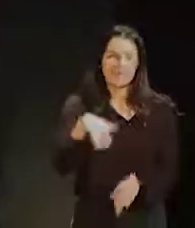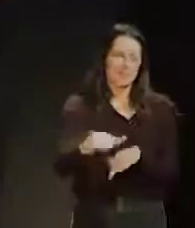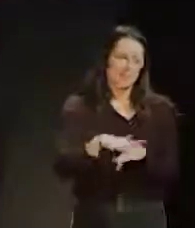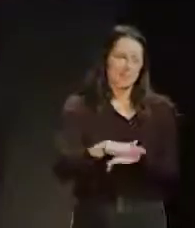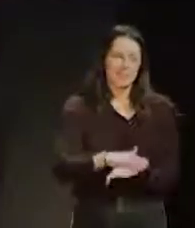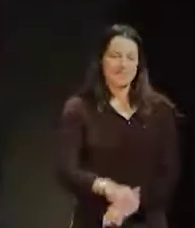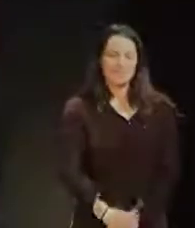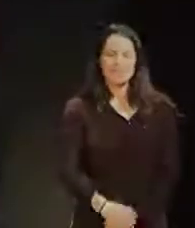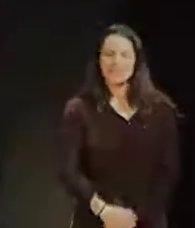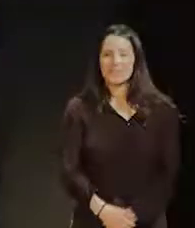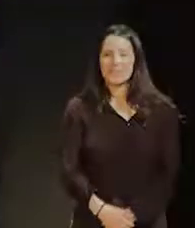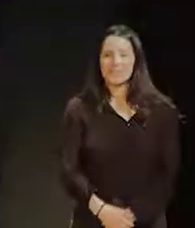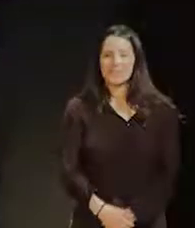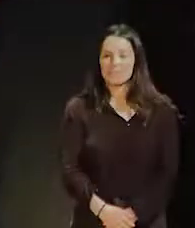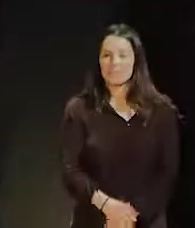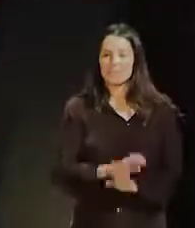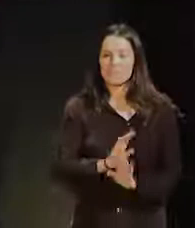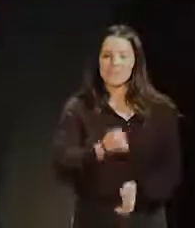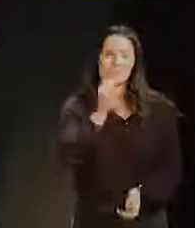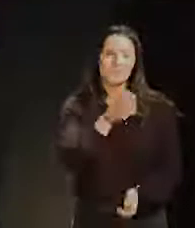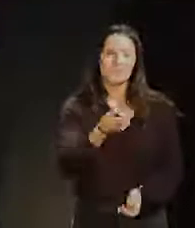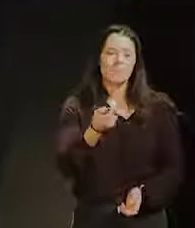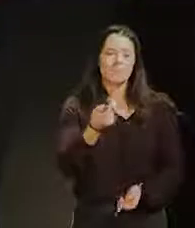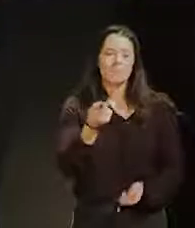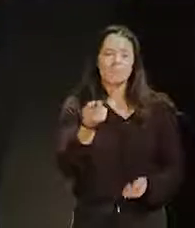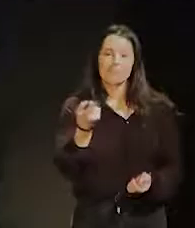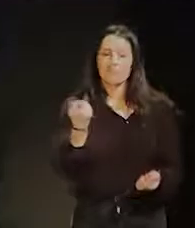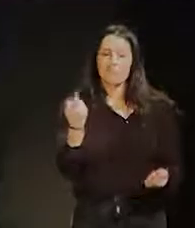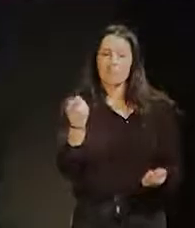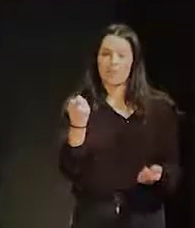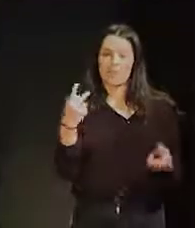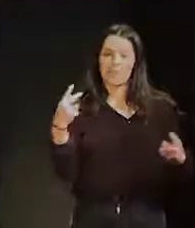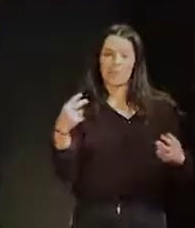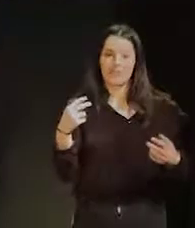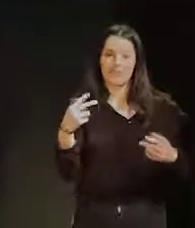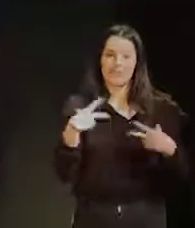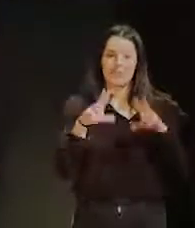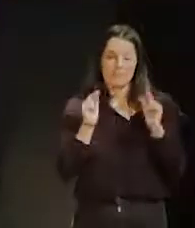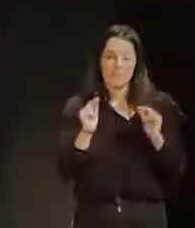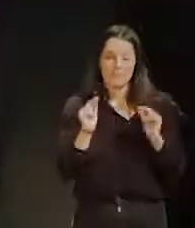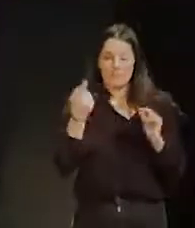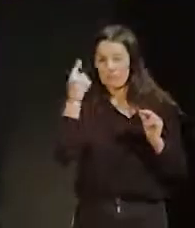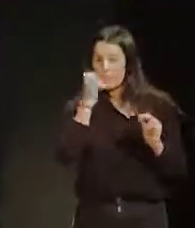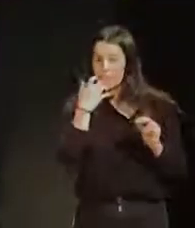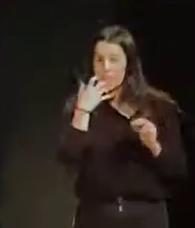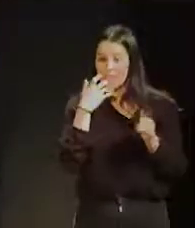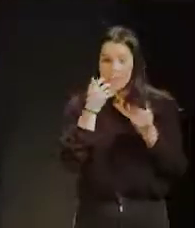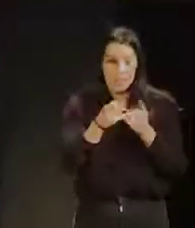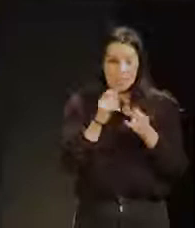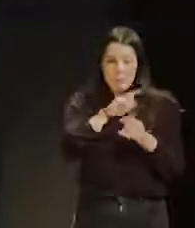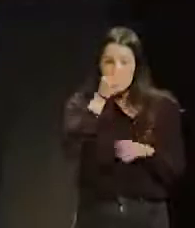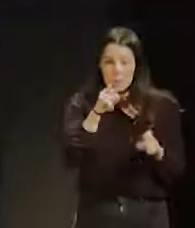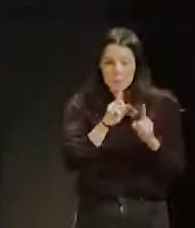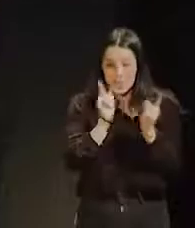que... Y entonces, bueno, pues no tenemos más remedio que cortar, a no ser que haya una ultimísima pregunta súper